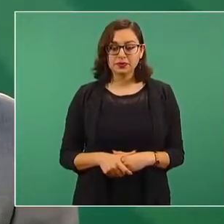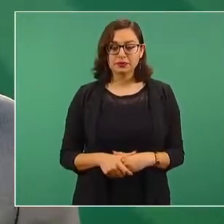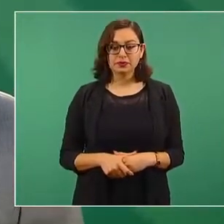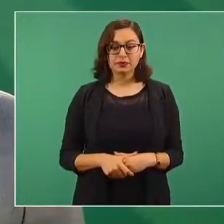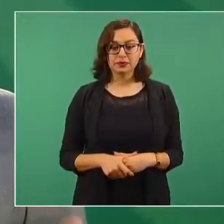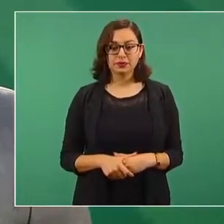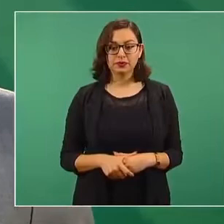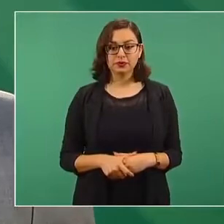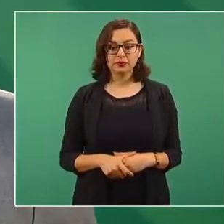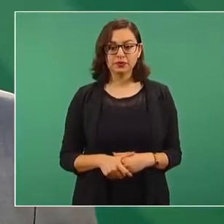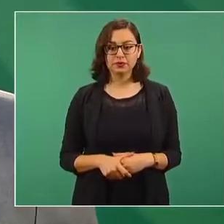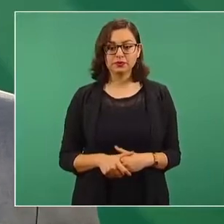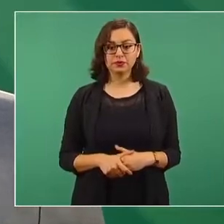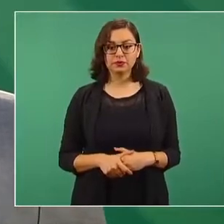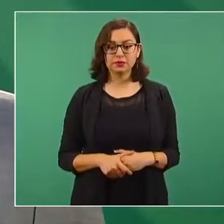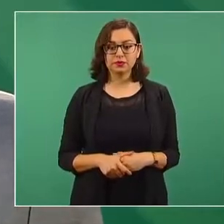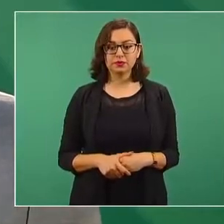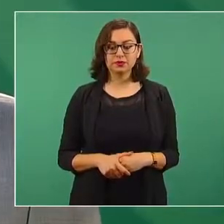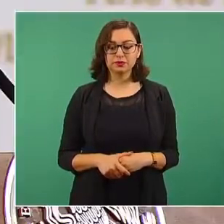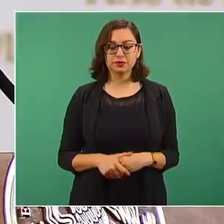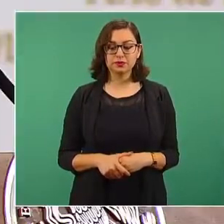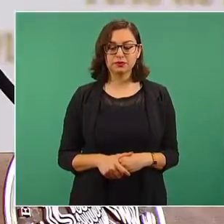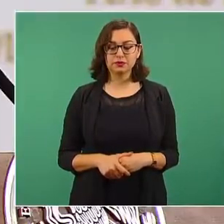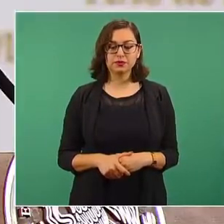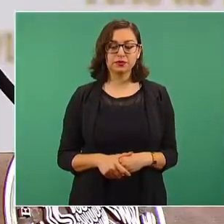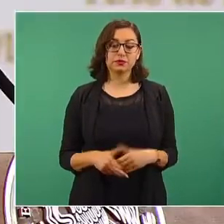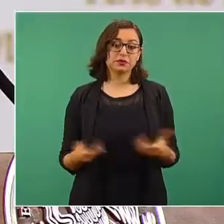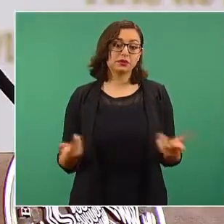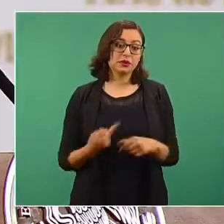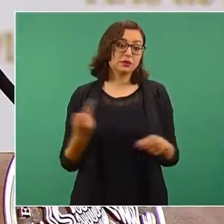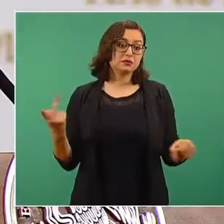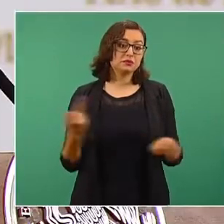la gente, por lo general,